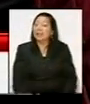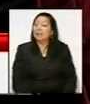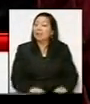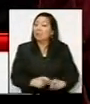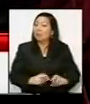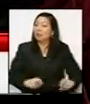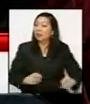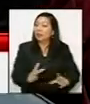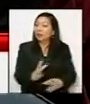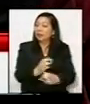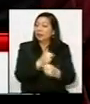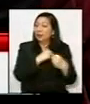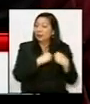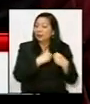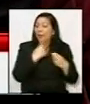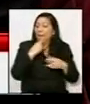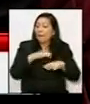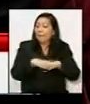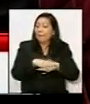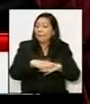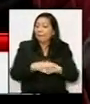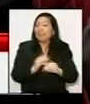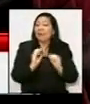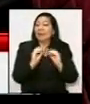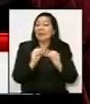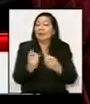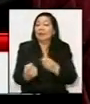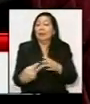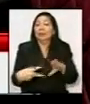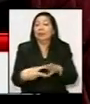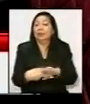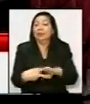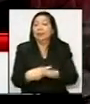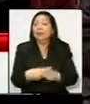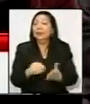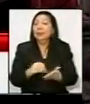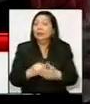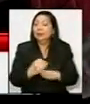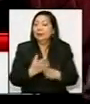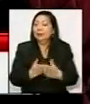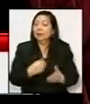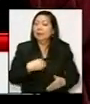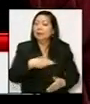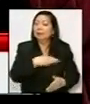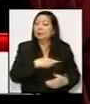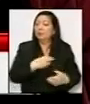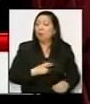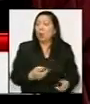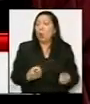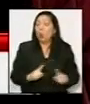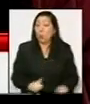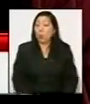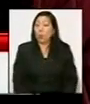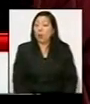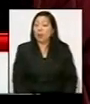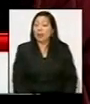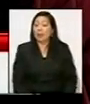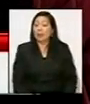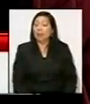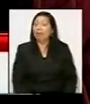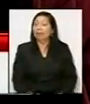parlamento está asumiendo la etapa preparatoria y le está recortando aún más la función al ministerio público cuando el